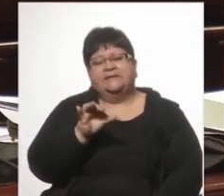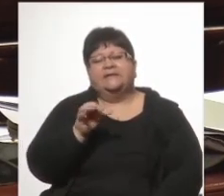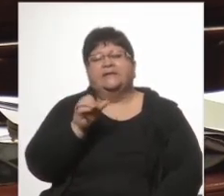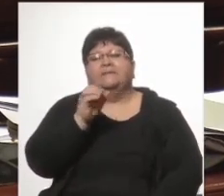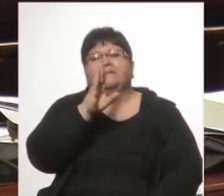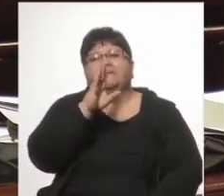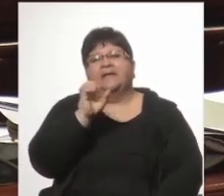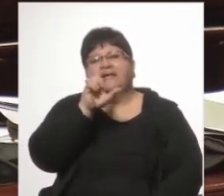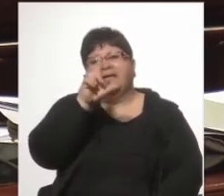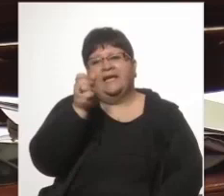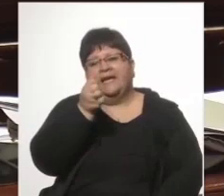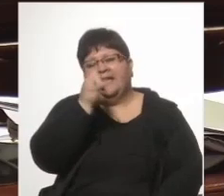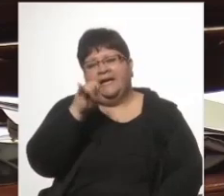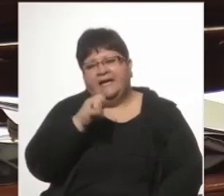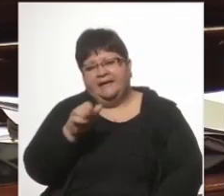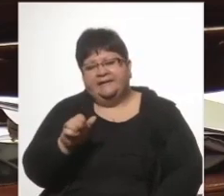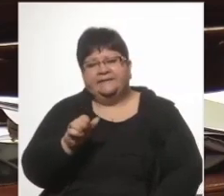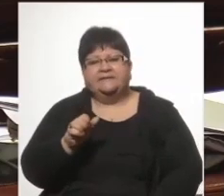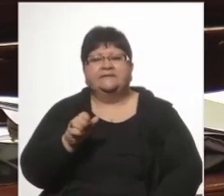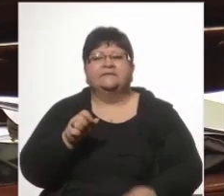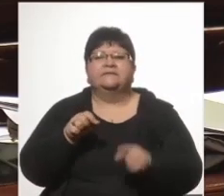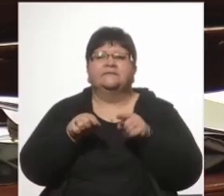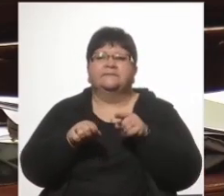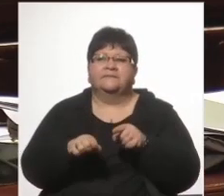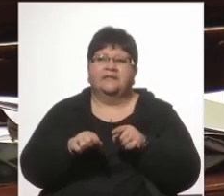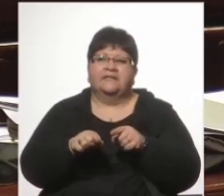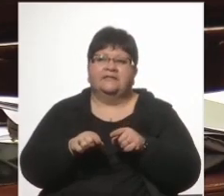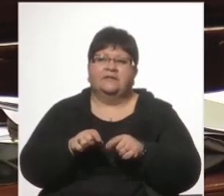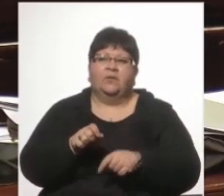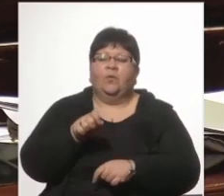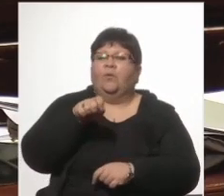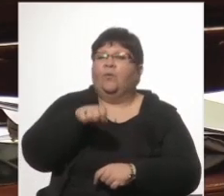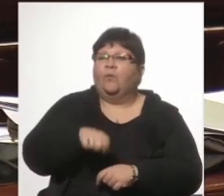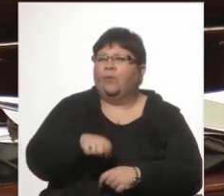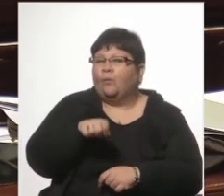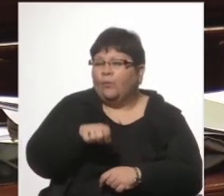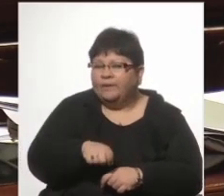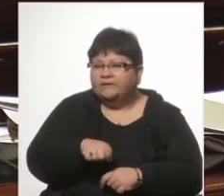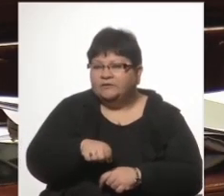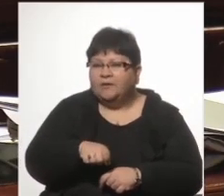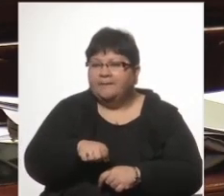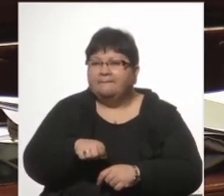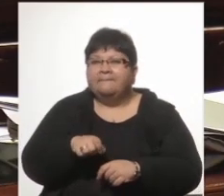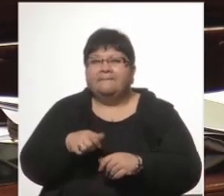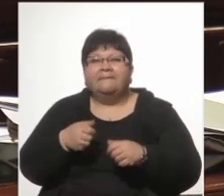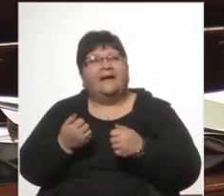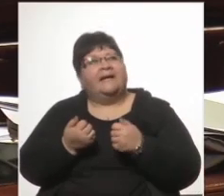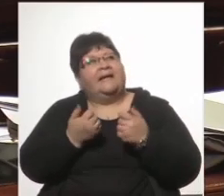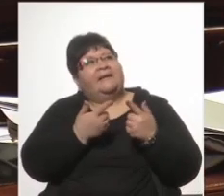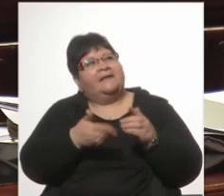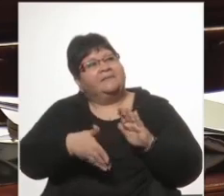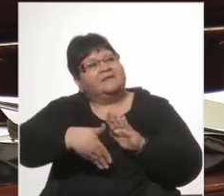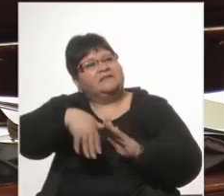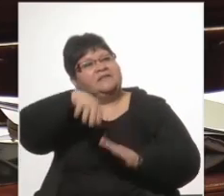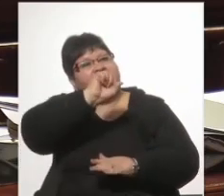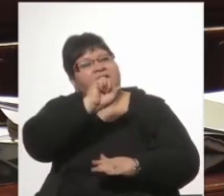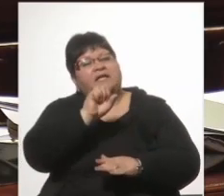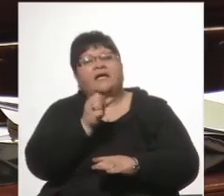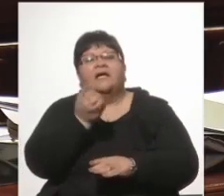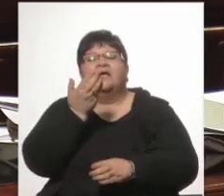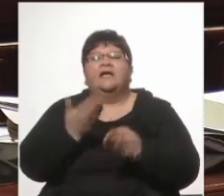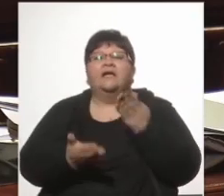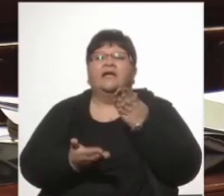de función jurisdiccional, sino solo un antejuicio de desinvestidura para poner al senador a disposición de la justicia